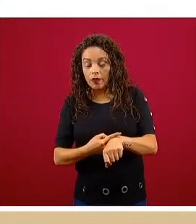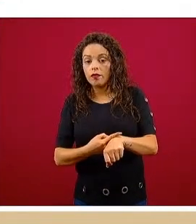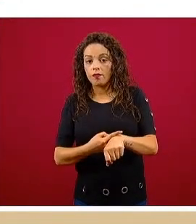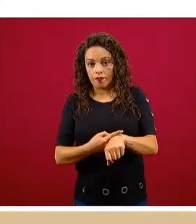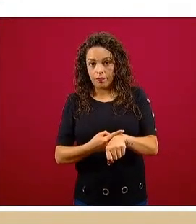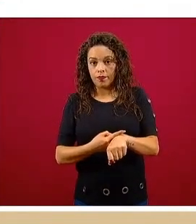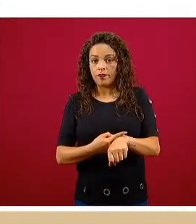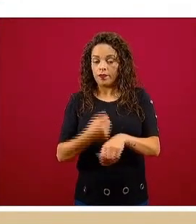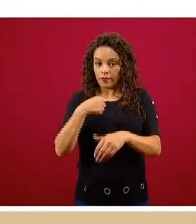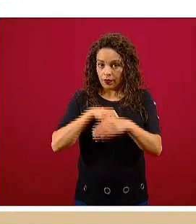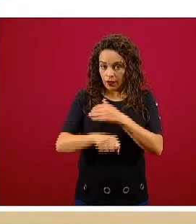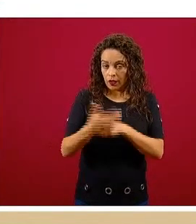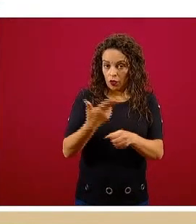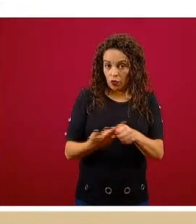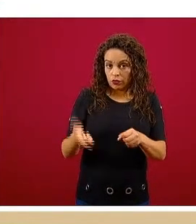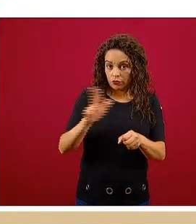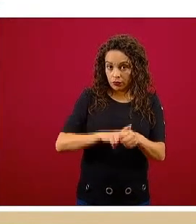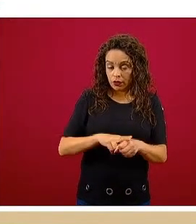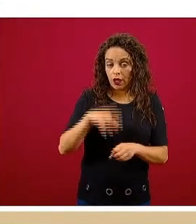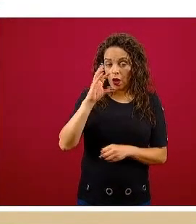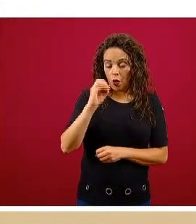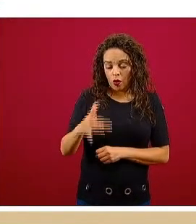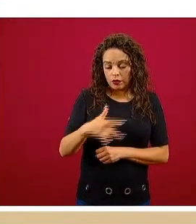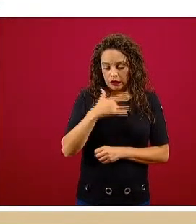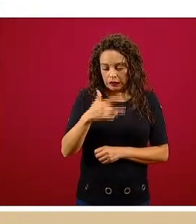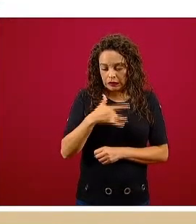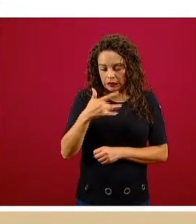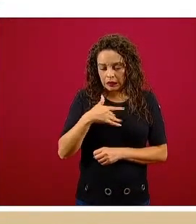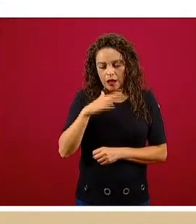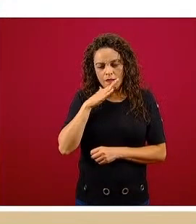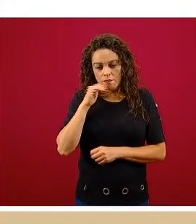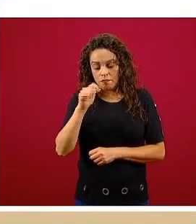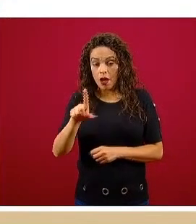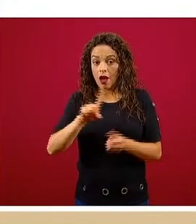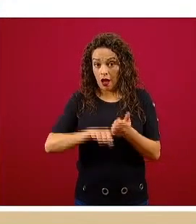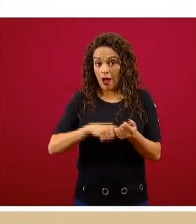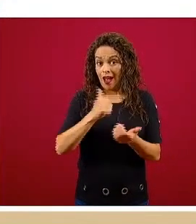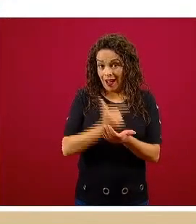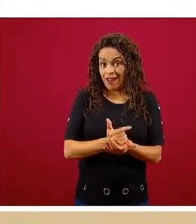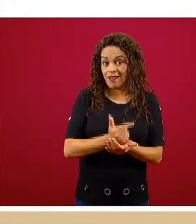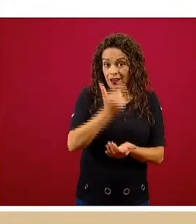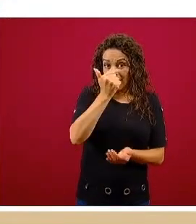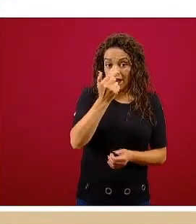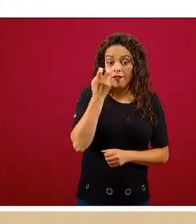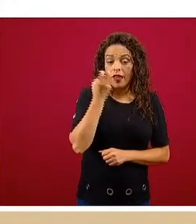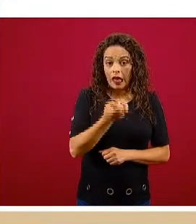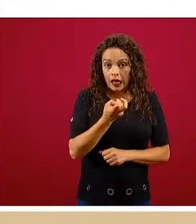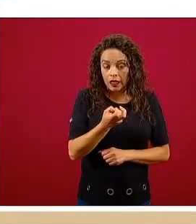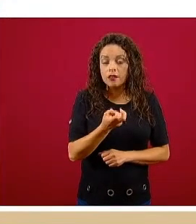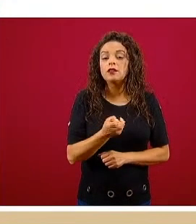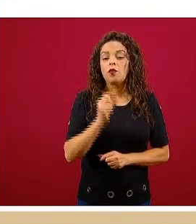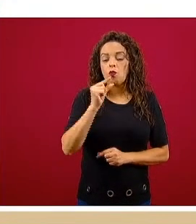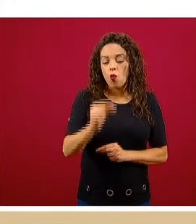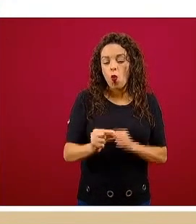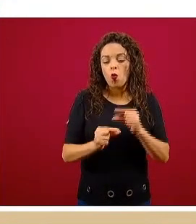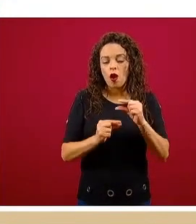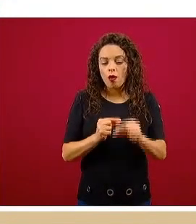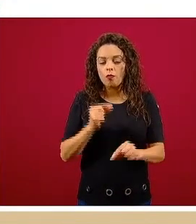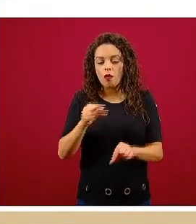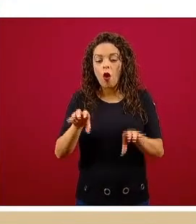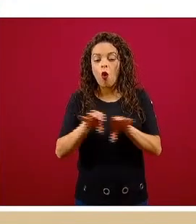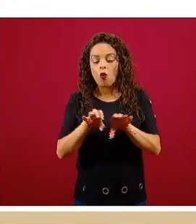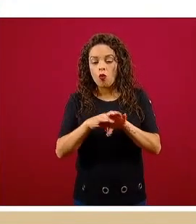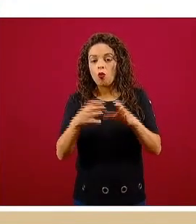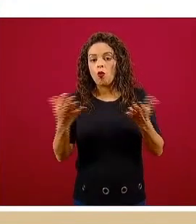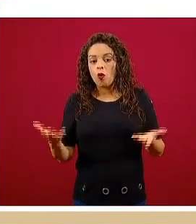presentan signos y síntomas de gravedad son los que también en un momento determinado, en función de la evolución, de cómo